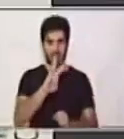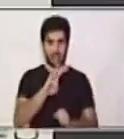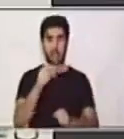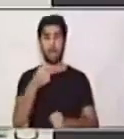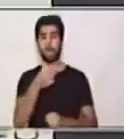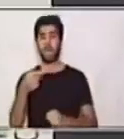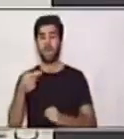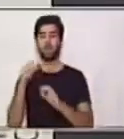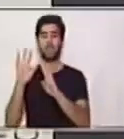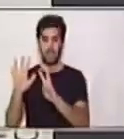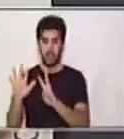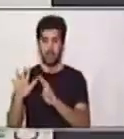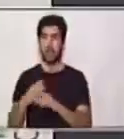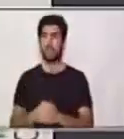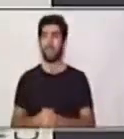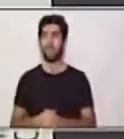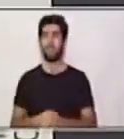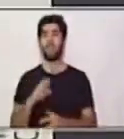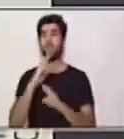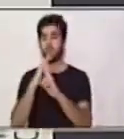menos 7.